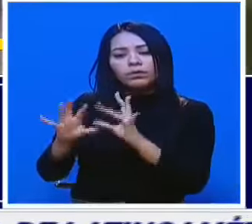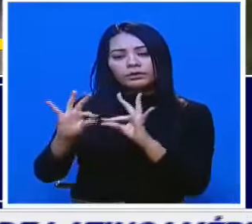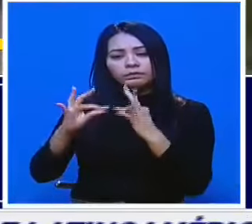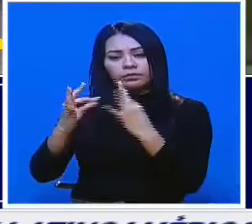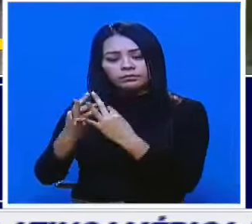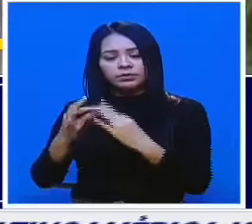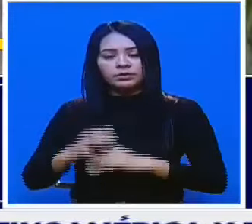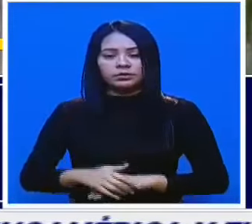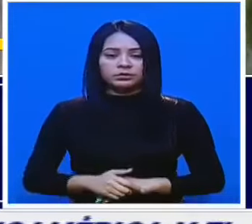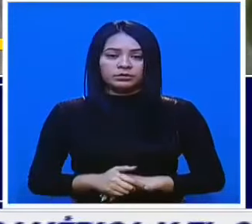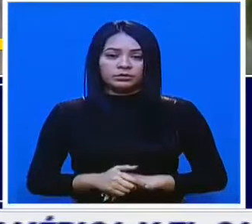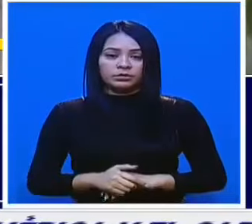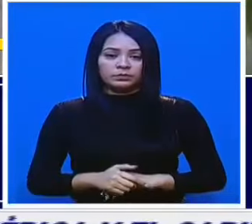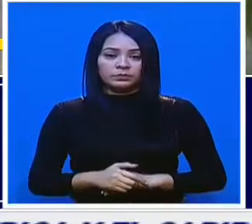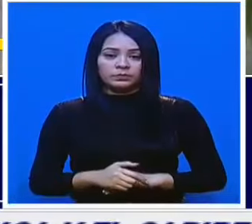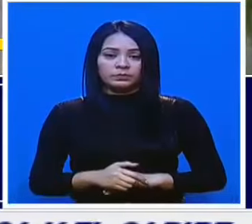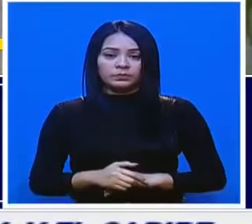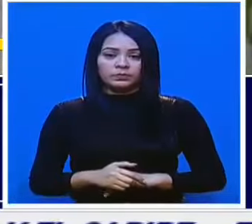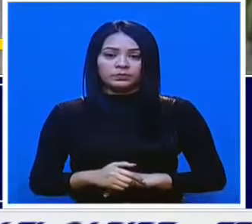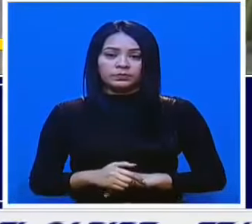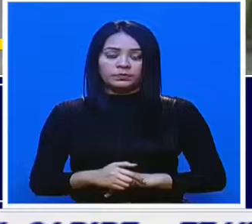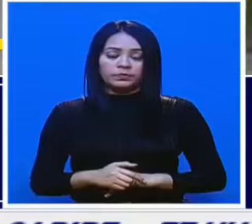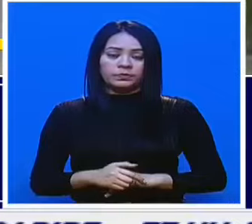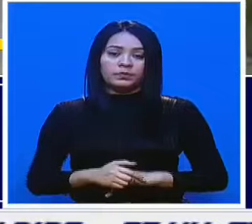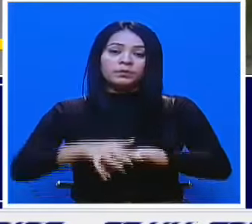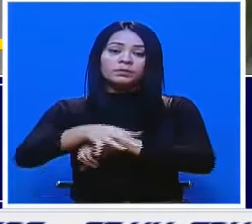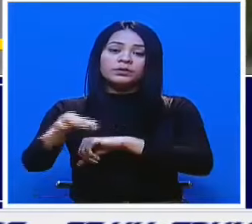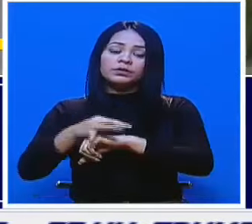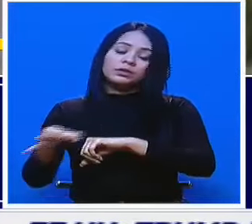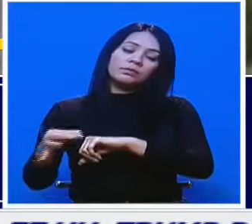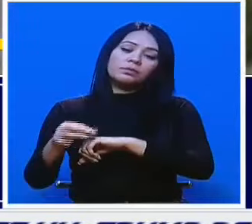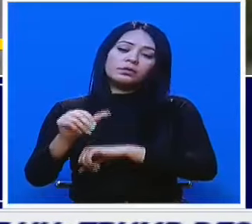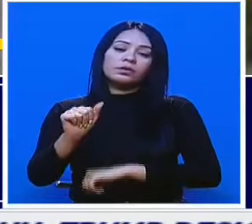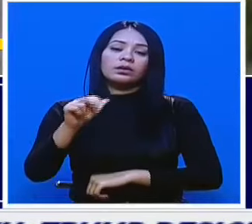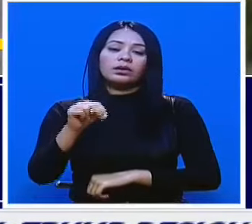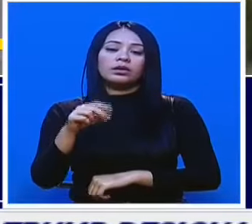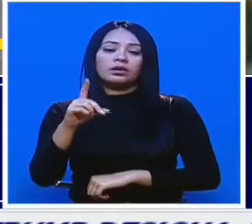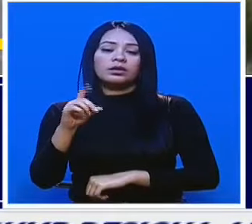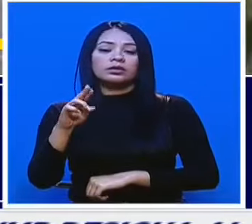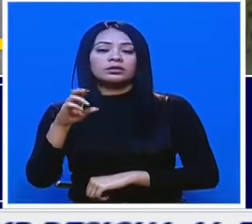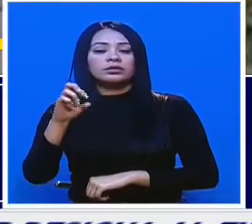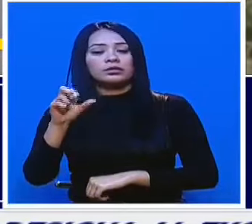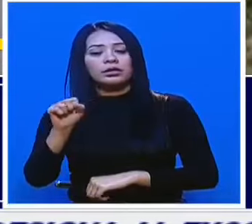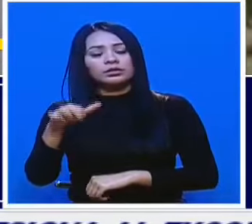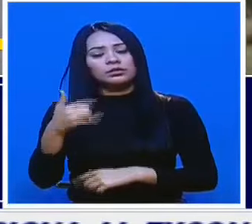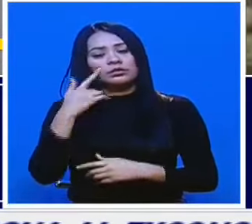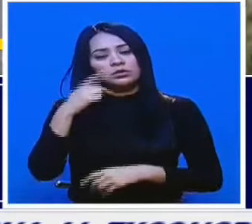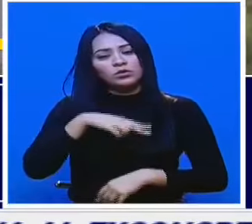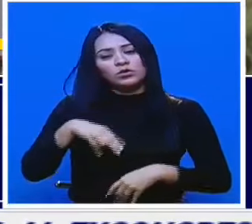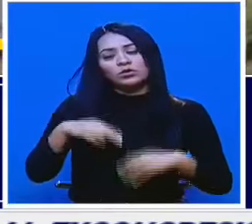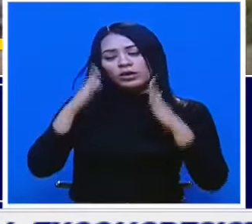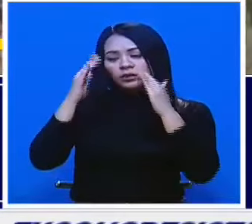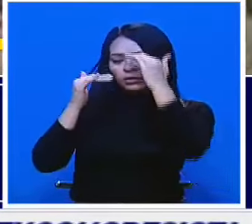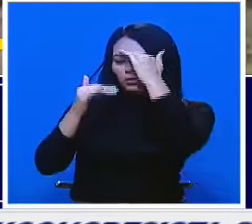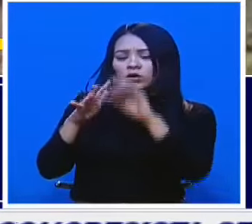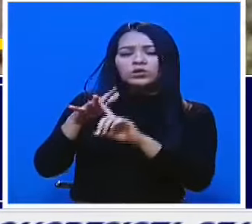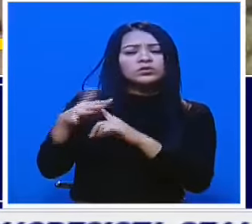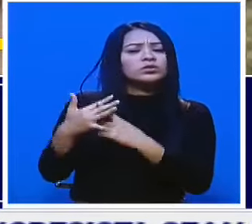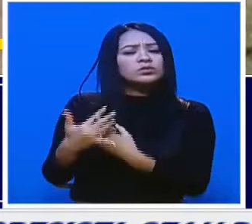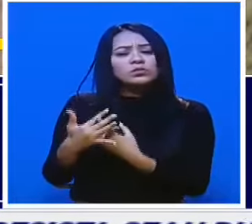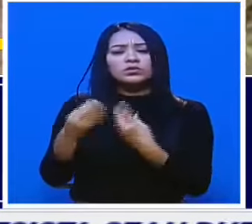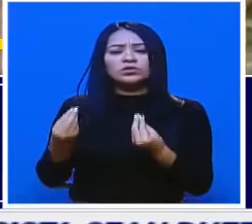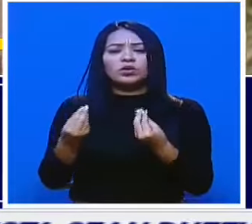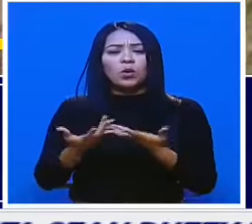igual manera, en la vialidad hacia el municipio Andrés Bello, nosotros hemos venido atendiendo la situación de